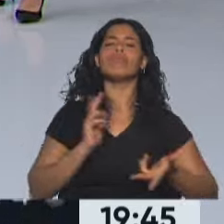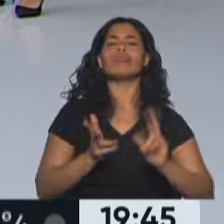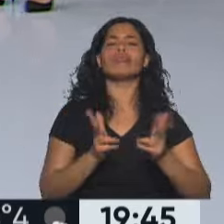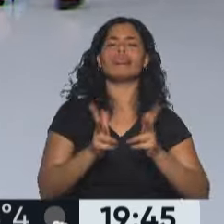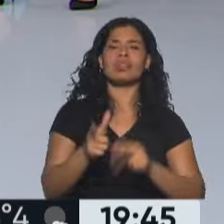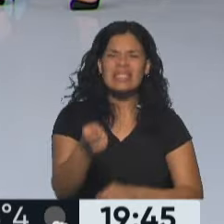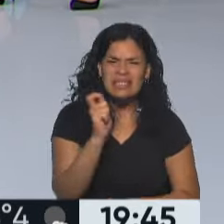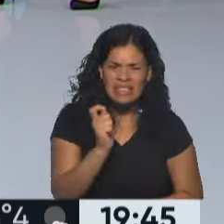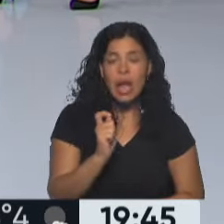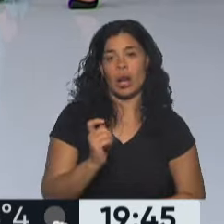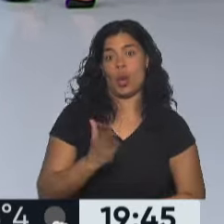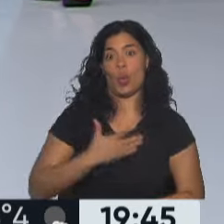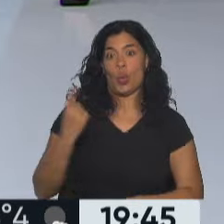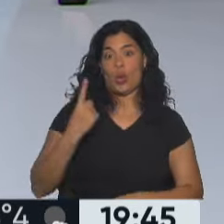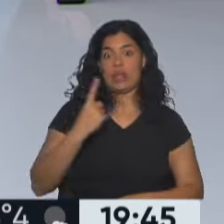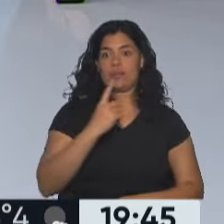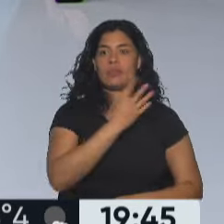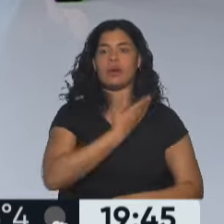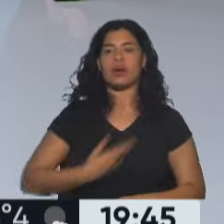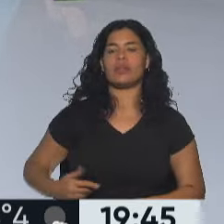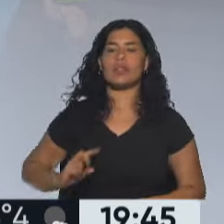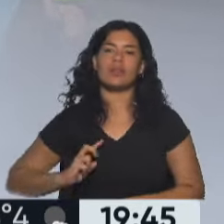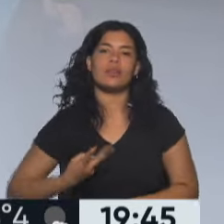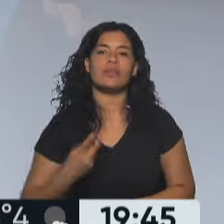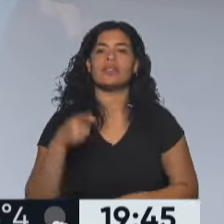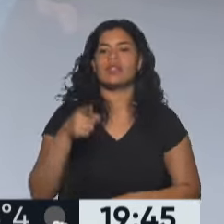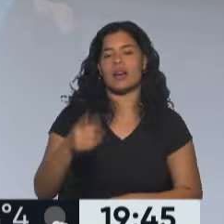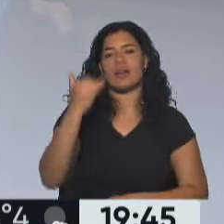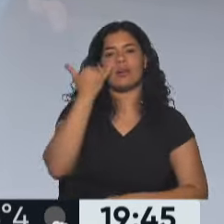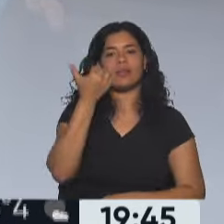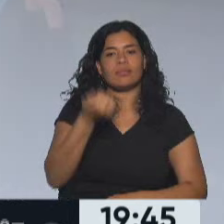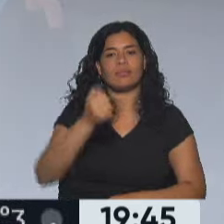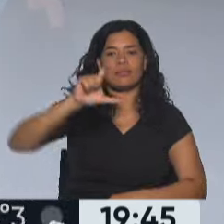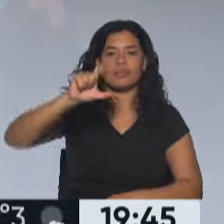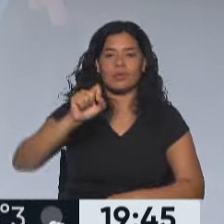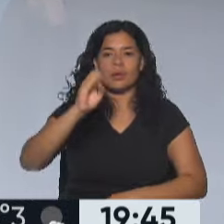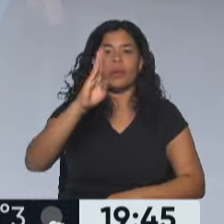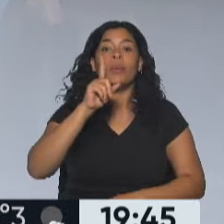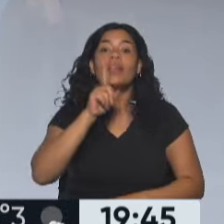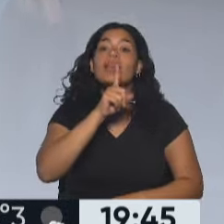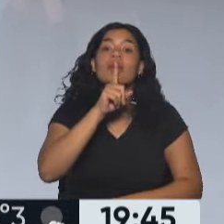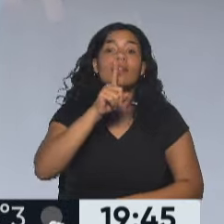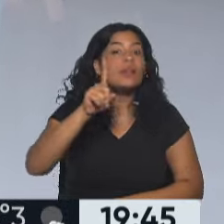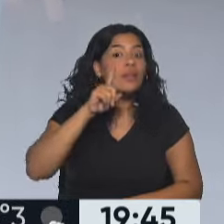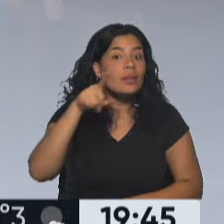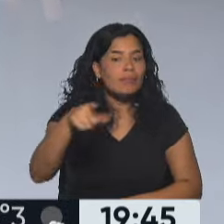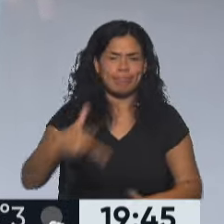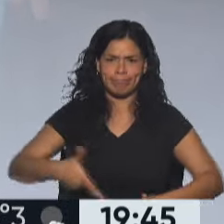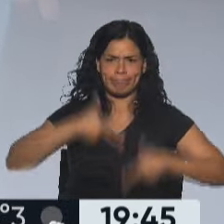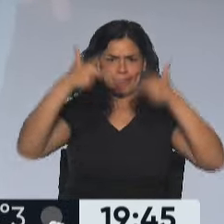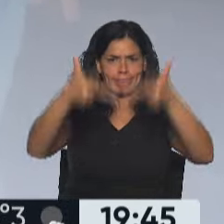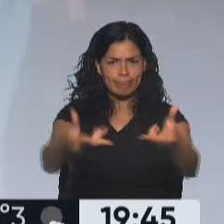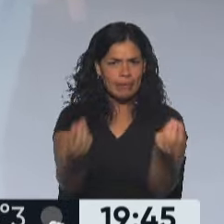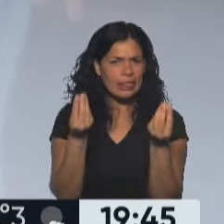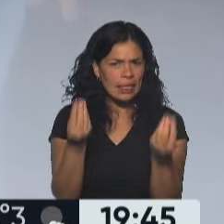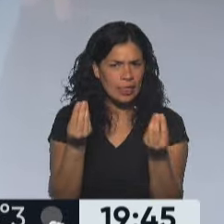universidad, Emiliano Giacobini. ¿Y qué fue lo que aseguró? Que el 60% de los trabajadores de la universidad, ya sean